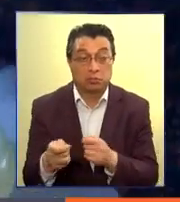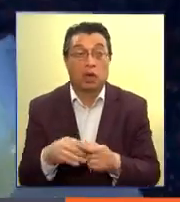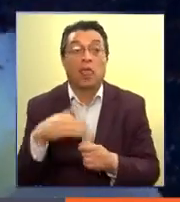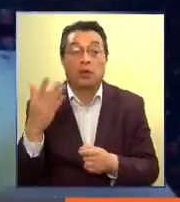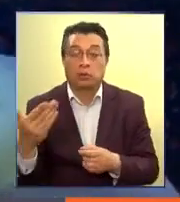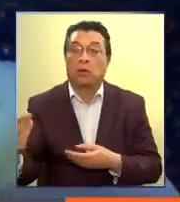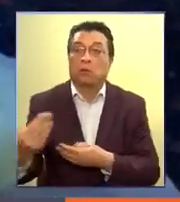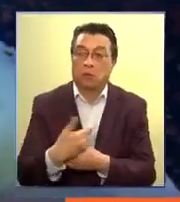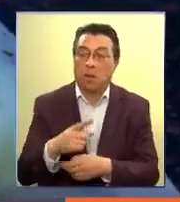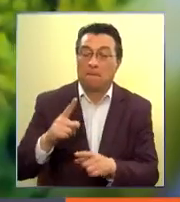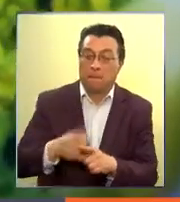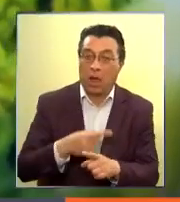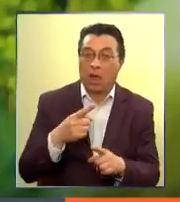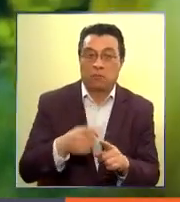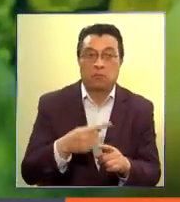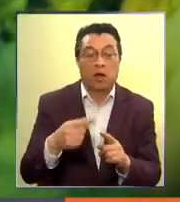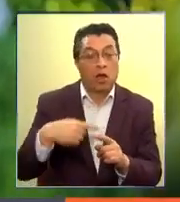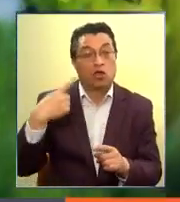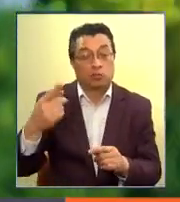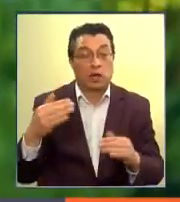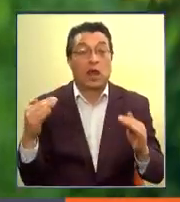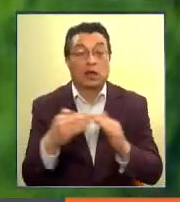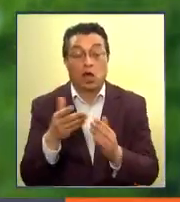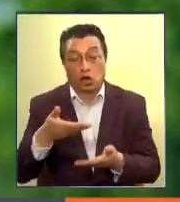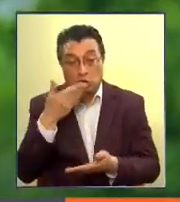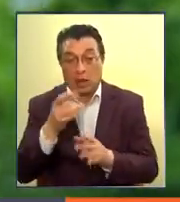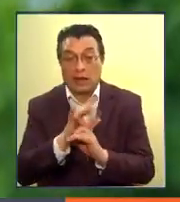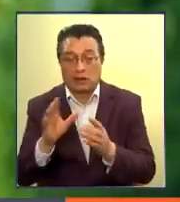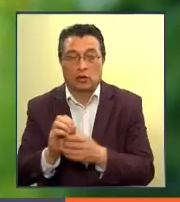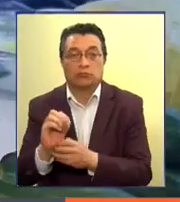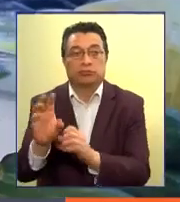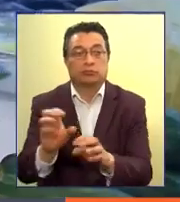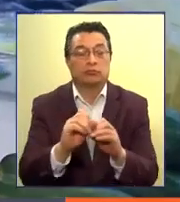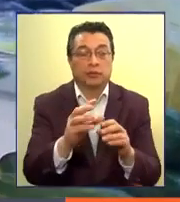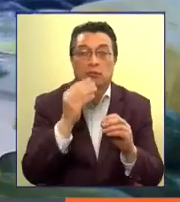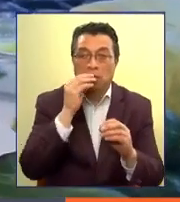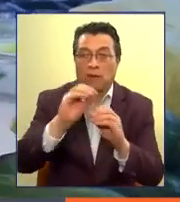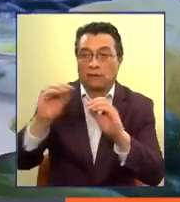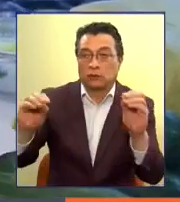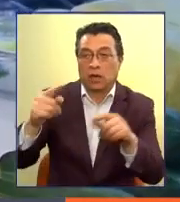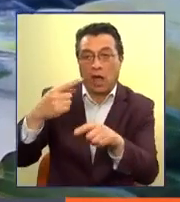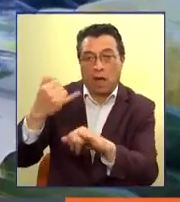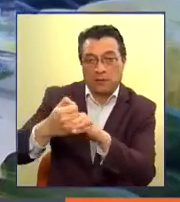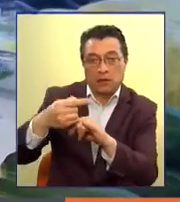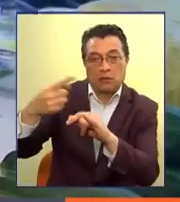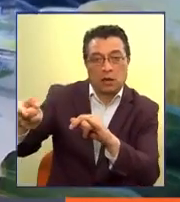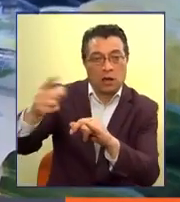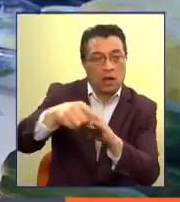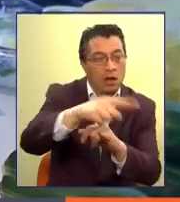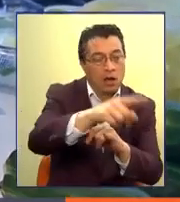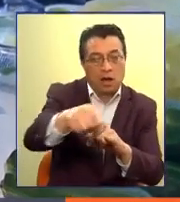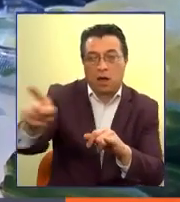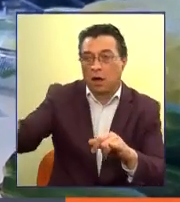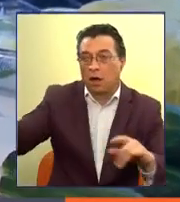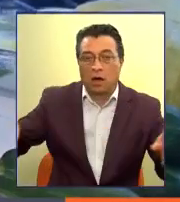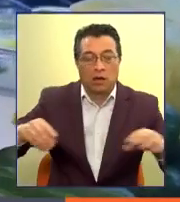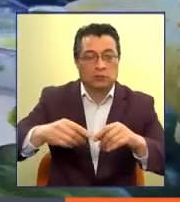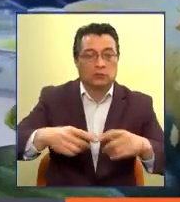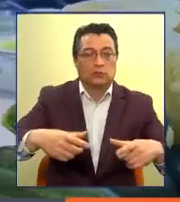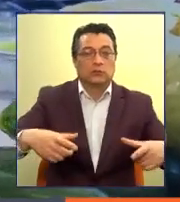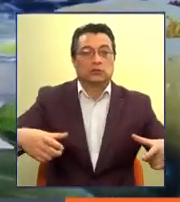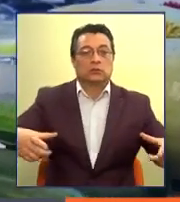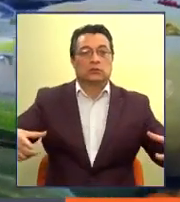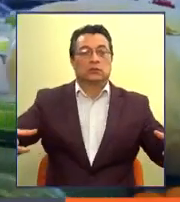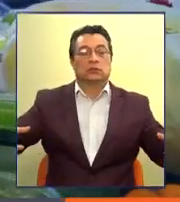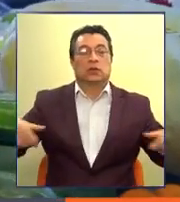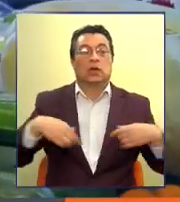encargar. Y al otro día llevamos las sopas listas. Se empezaron a pasar el dato, que la amiga de la amiga quería más y todo. Al final llevaba